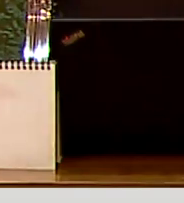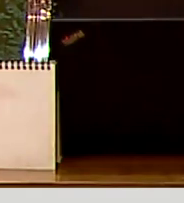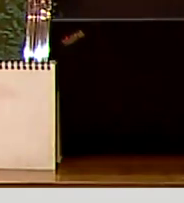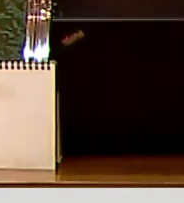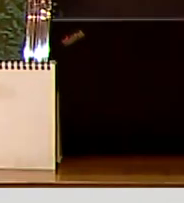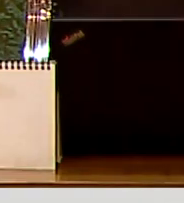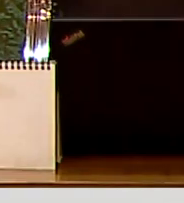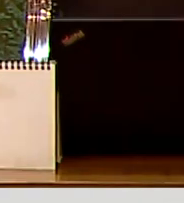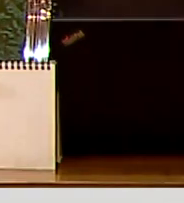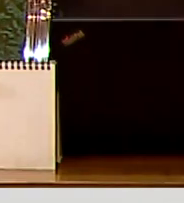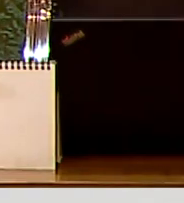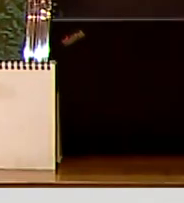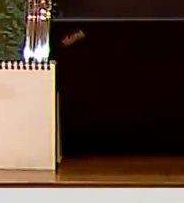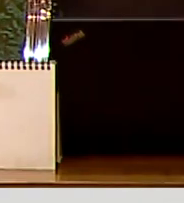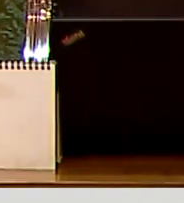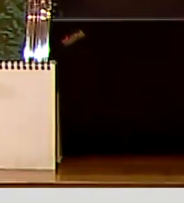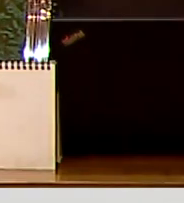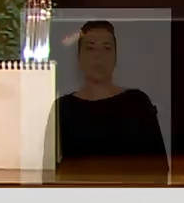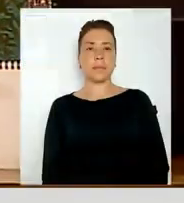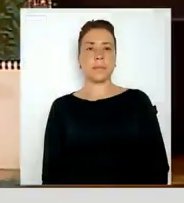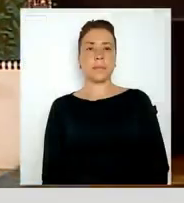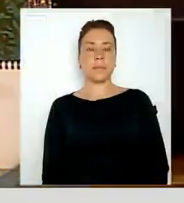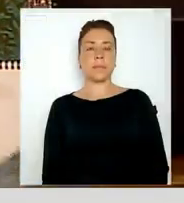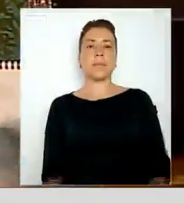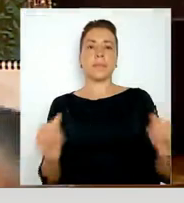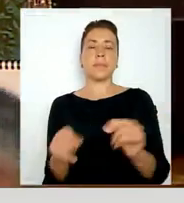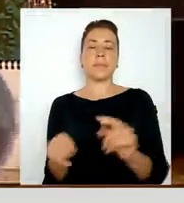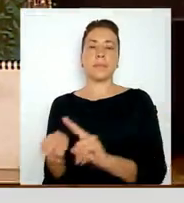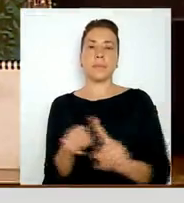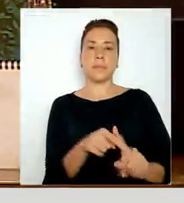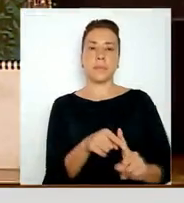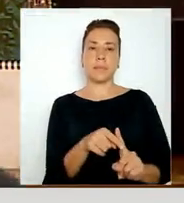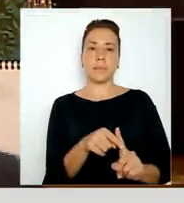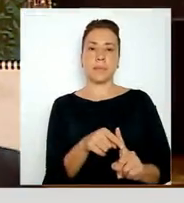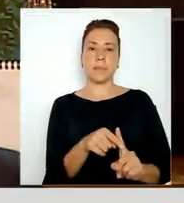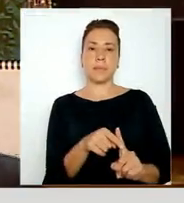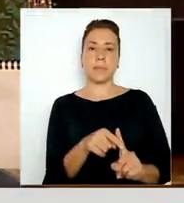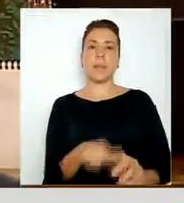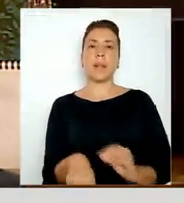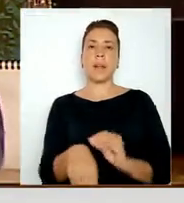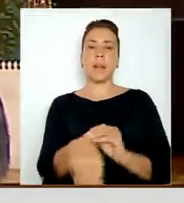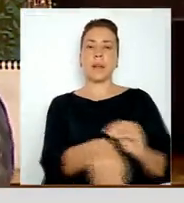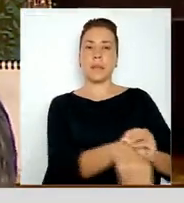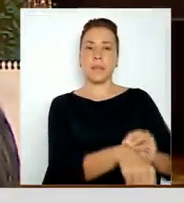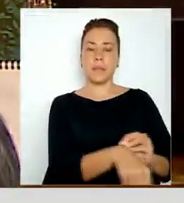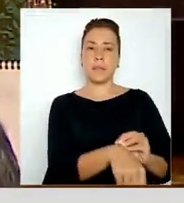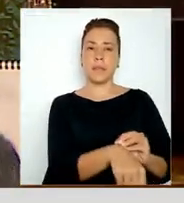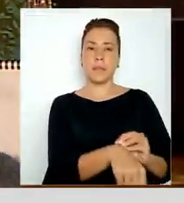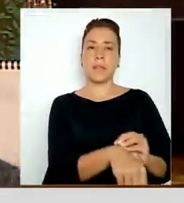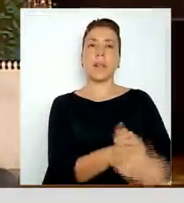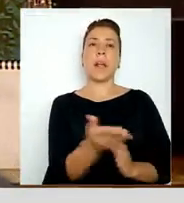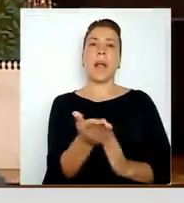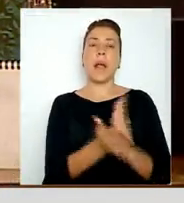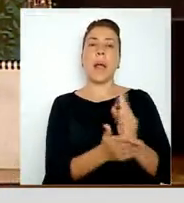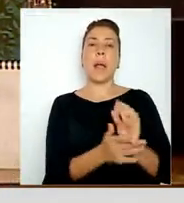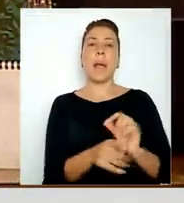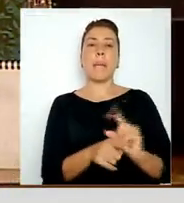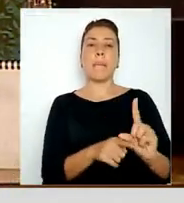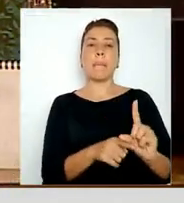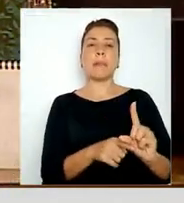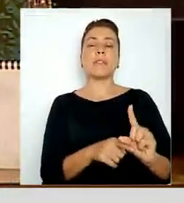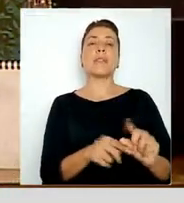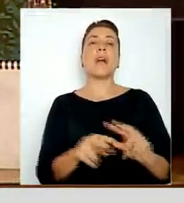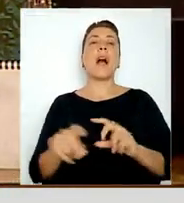de agregar formas alternativas de notificación del inicio de los procedimientos administrativos de expulsión